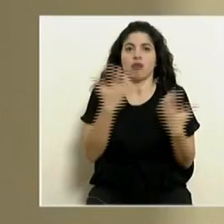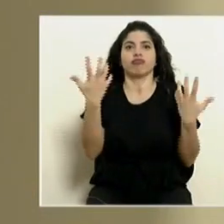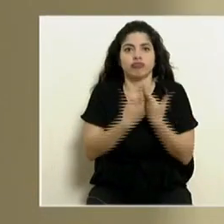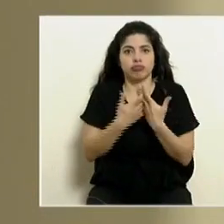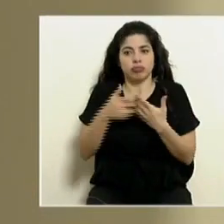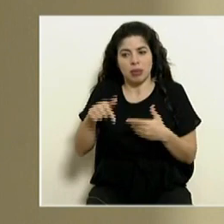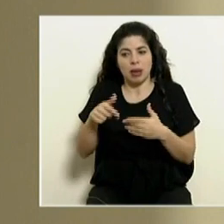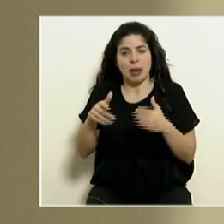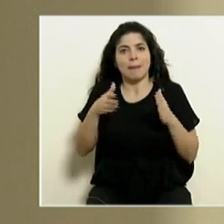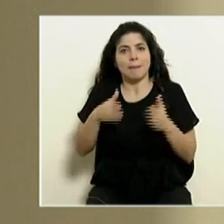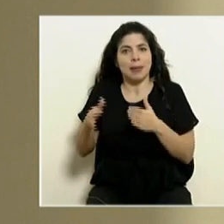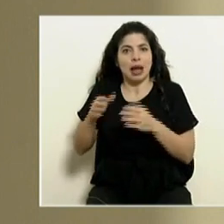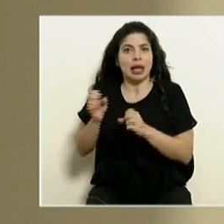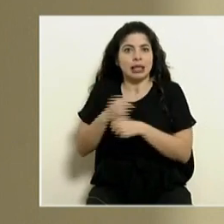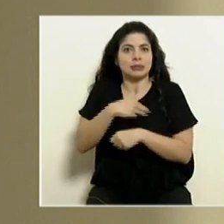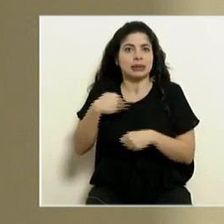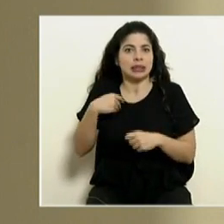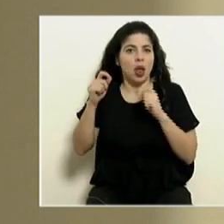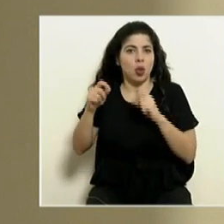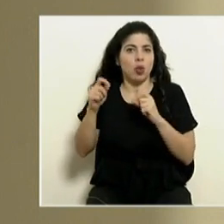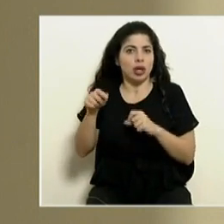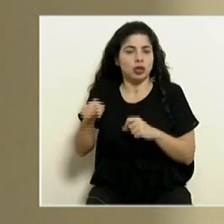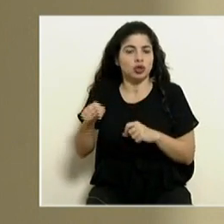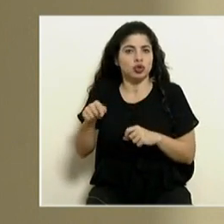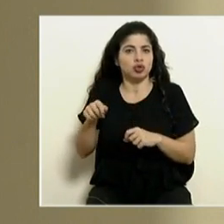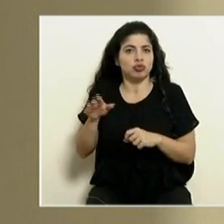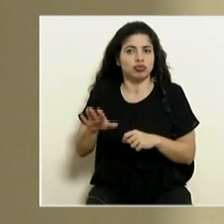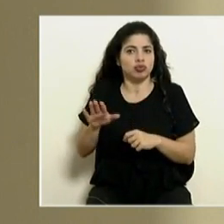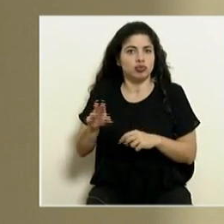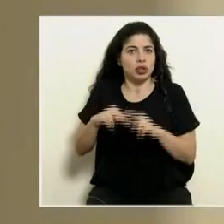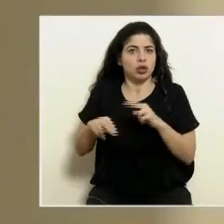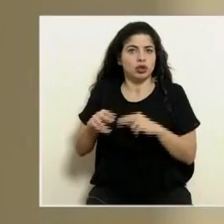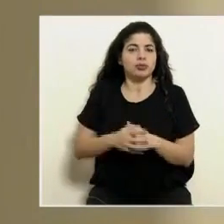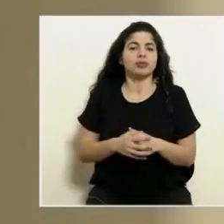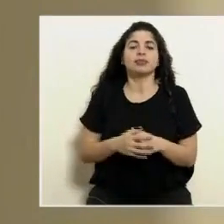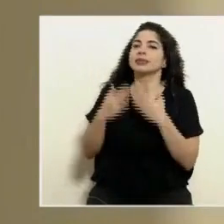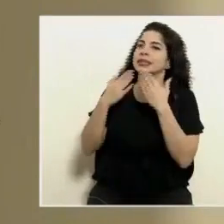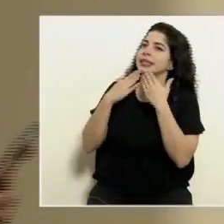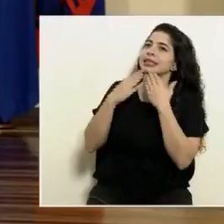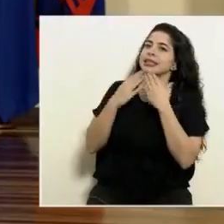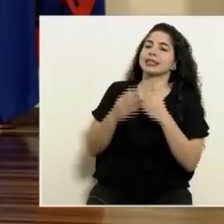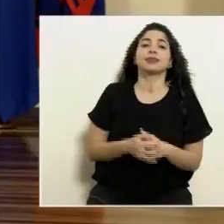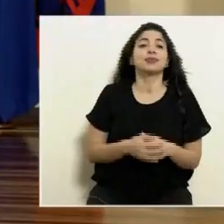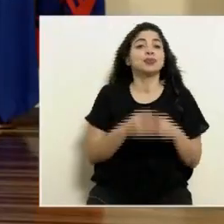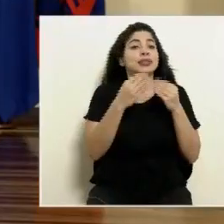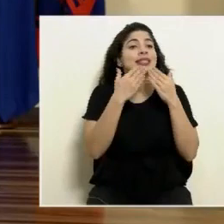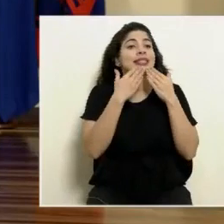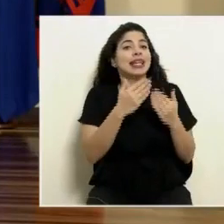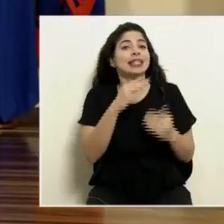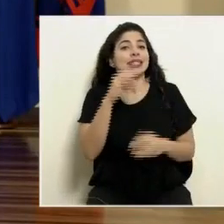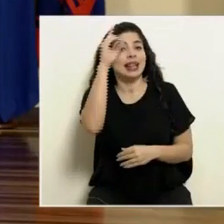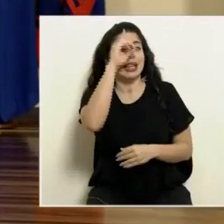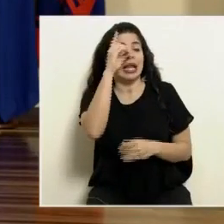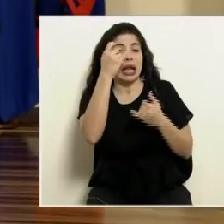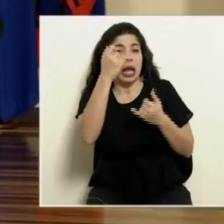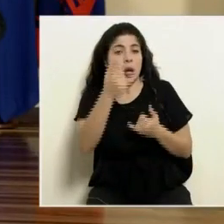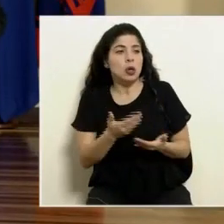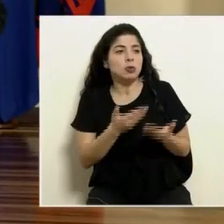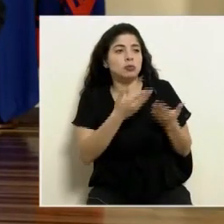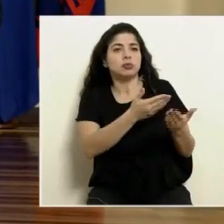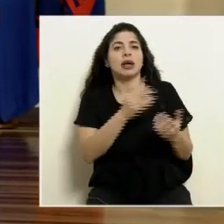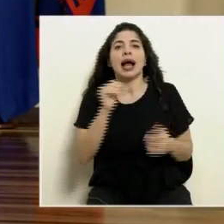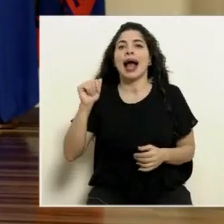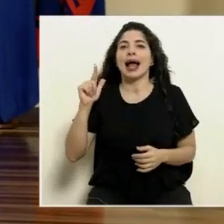lo que también hará el Ministerio de Educación Pública dentro de sus establecimientos. Gracias. Gracias. Muchas gracias, don Daniel. Escuchamos a